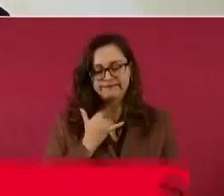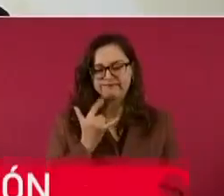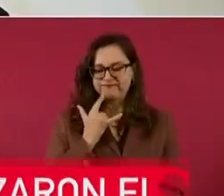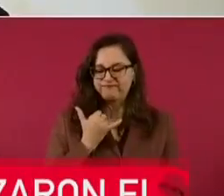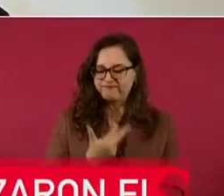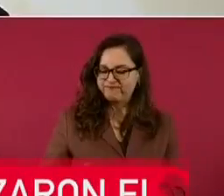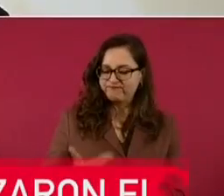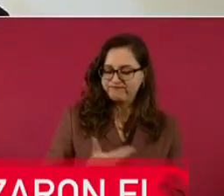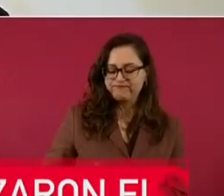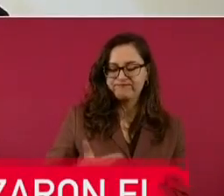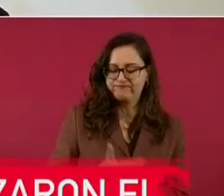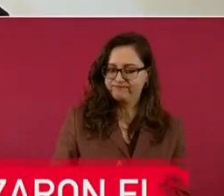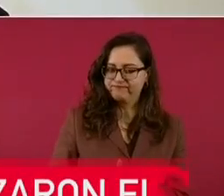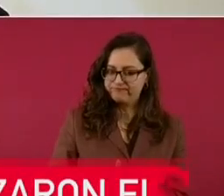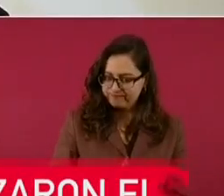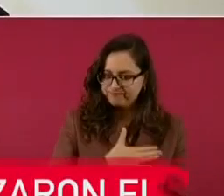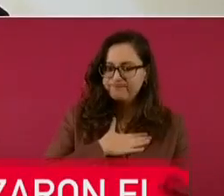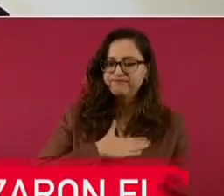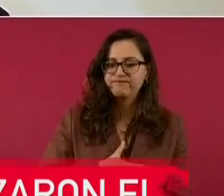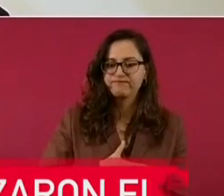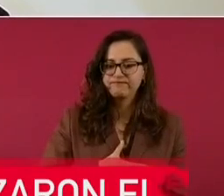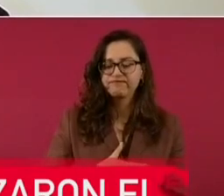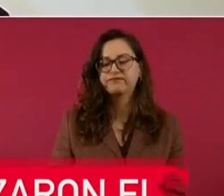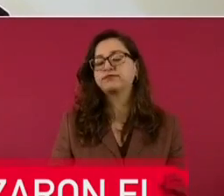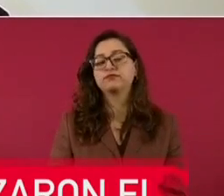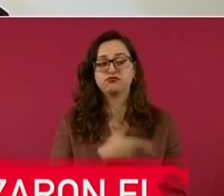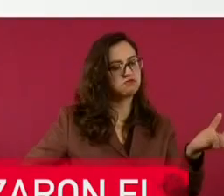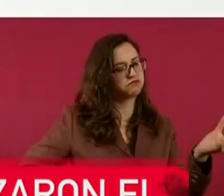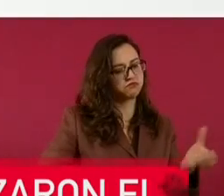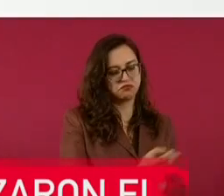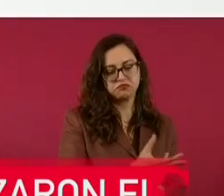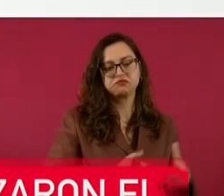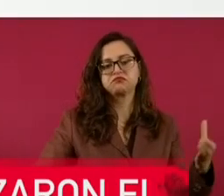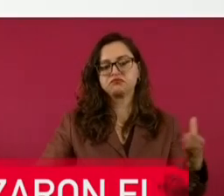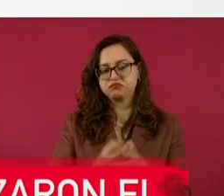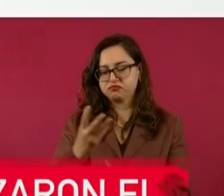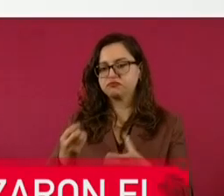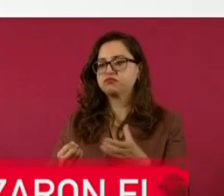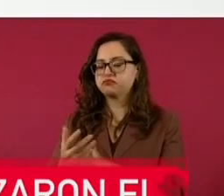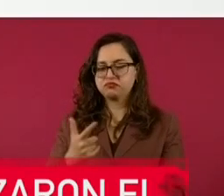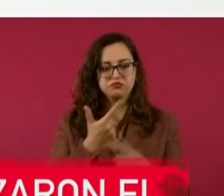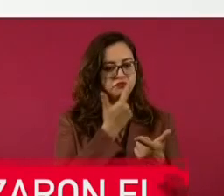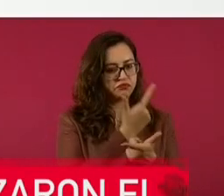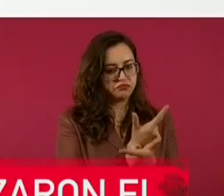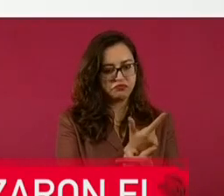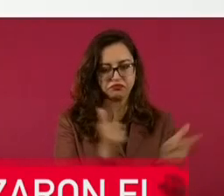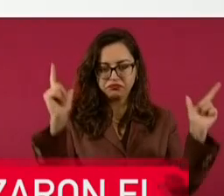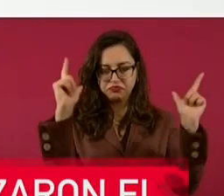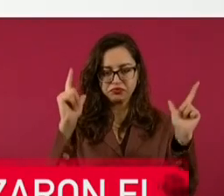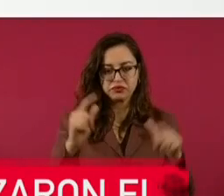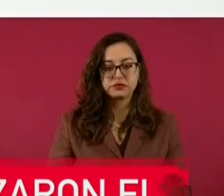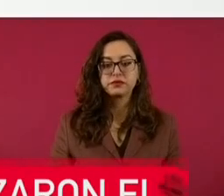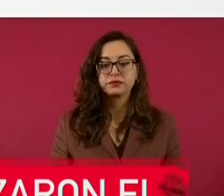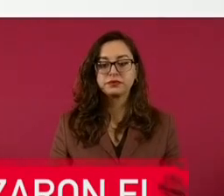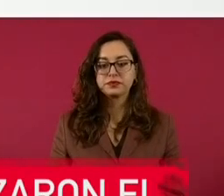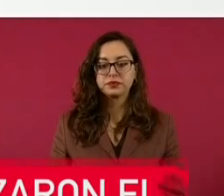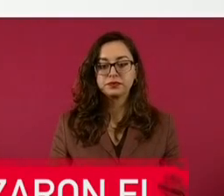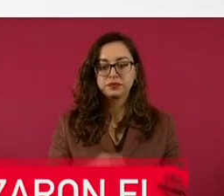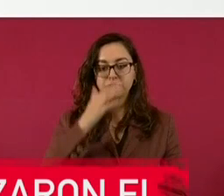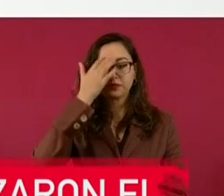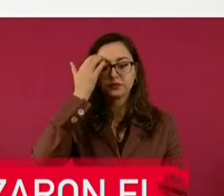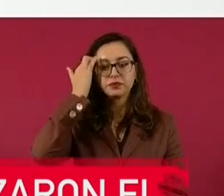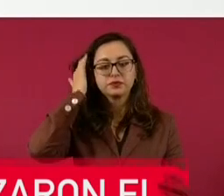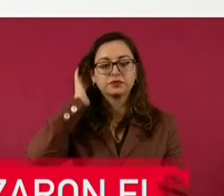Dio a conocer Rosa Isela Rodríguez, Secretaria de Seguridad y Protección Ciudadana, que en los últimos cuatro meses más de 3,300